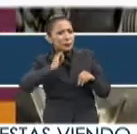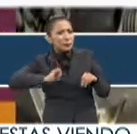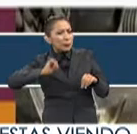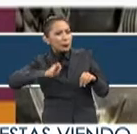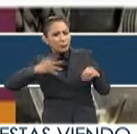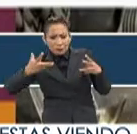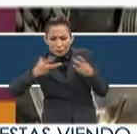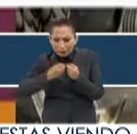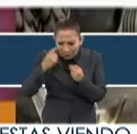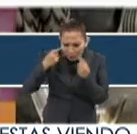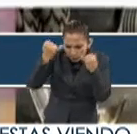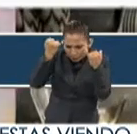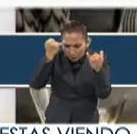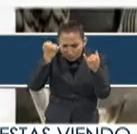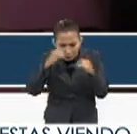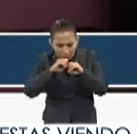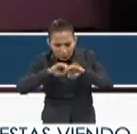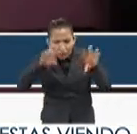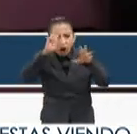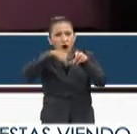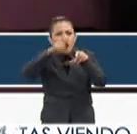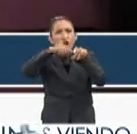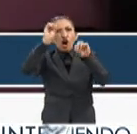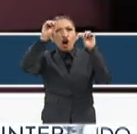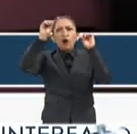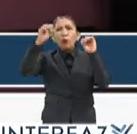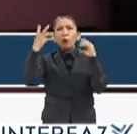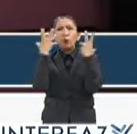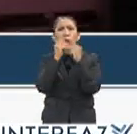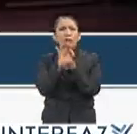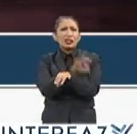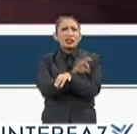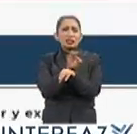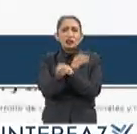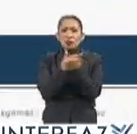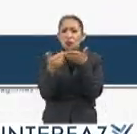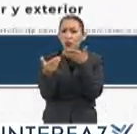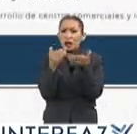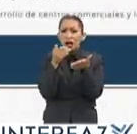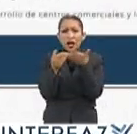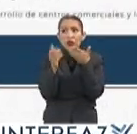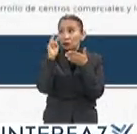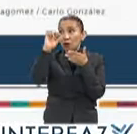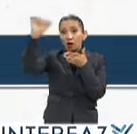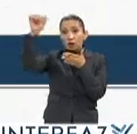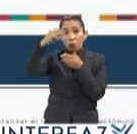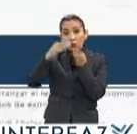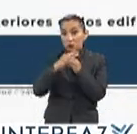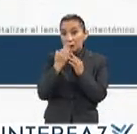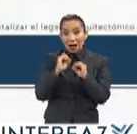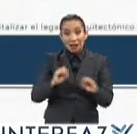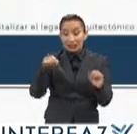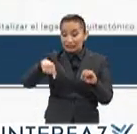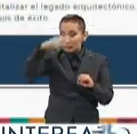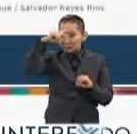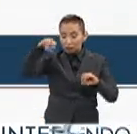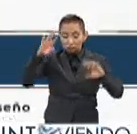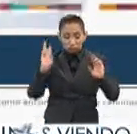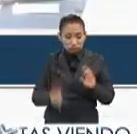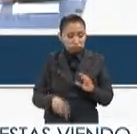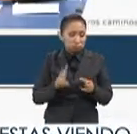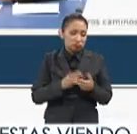y hacen explosiones de color con un diseño muy novedoso que no se ve en otras partes del mundo. Sí, México es muy